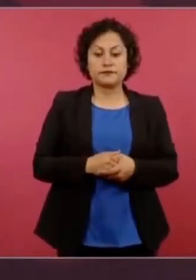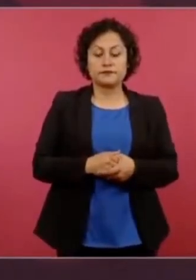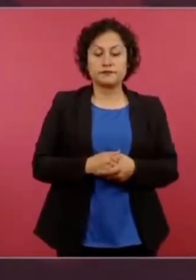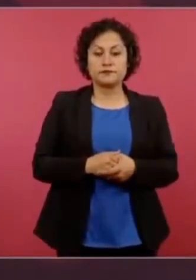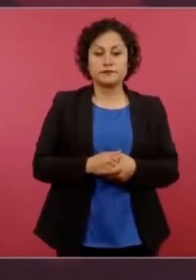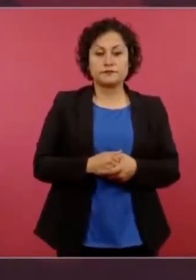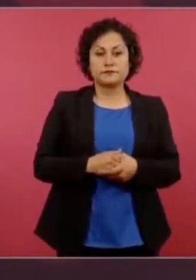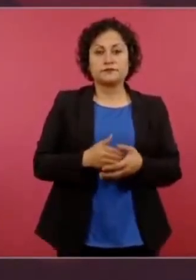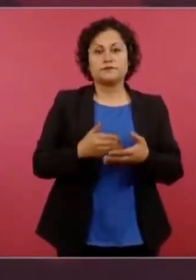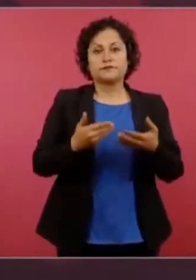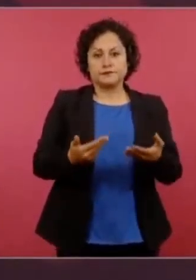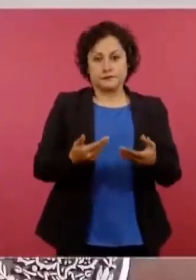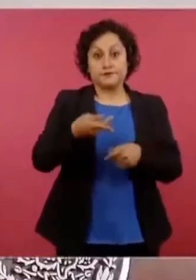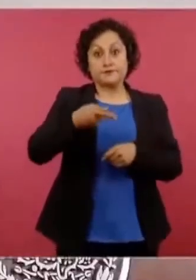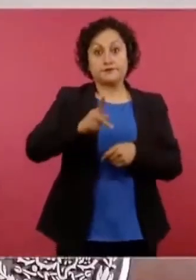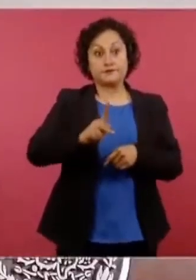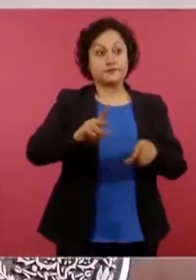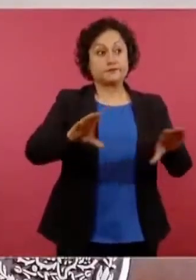defensores